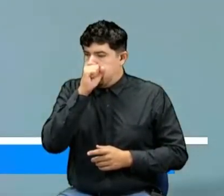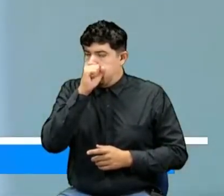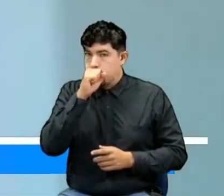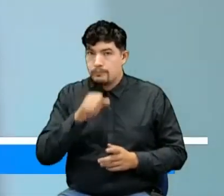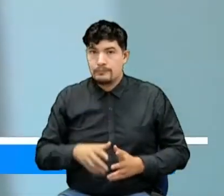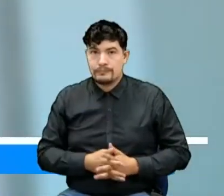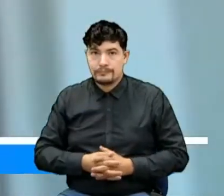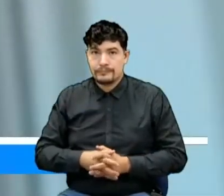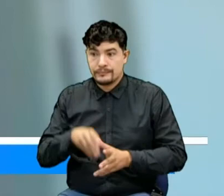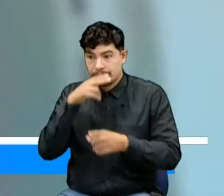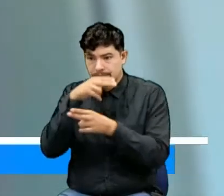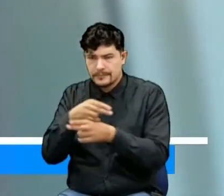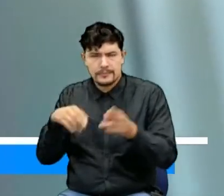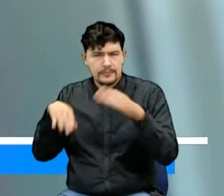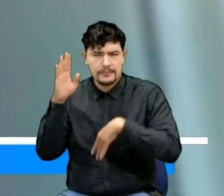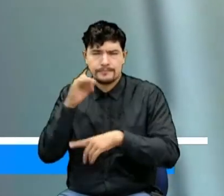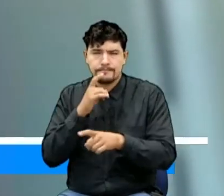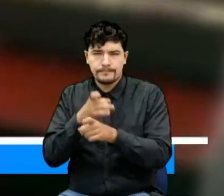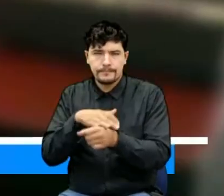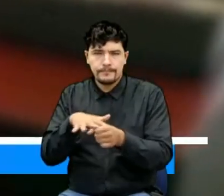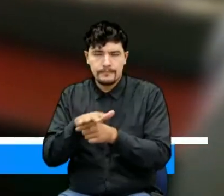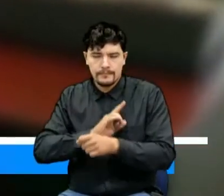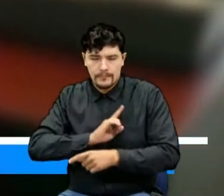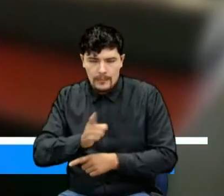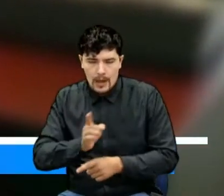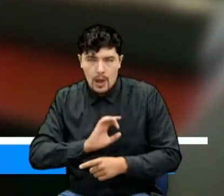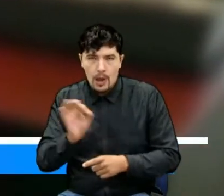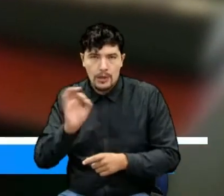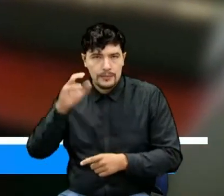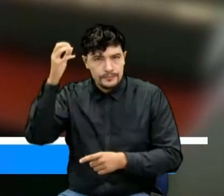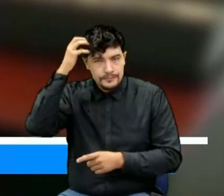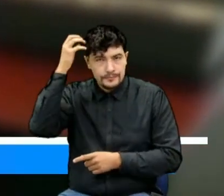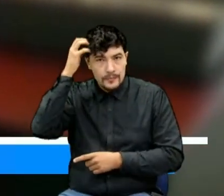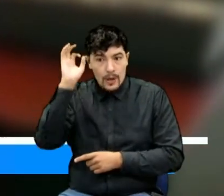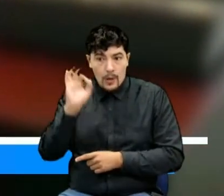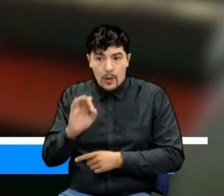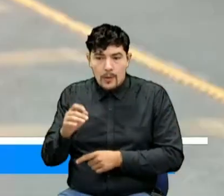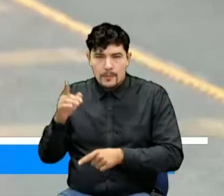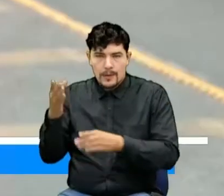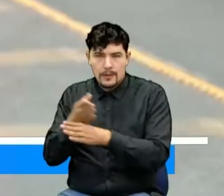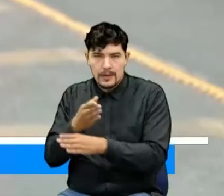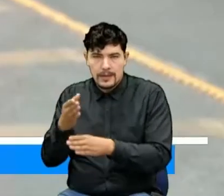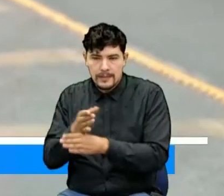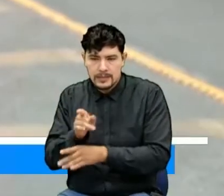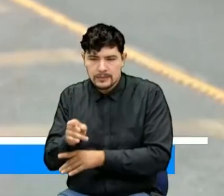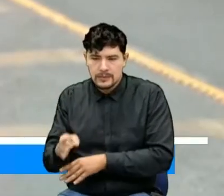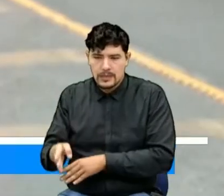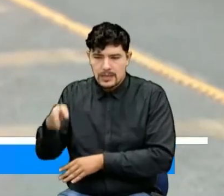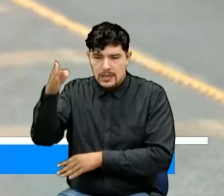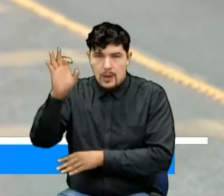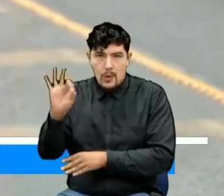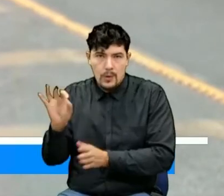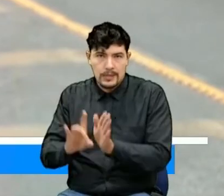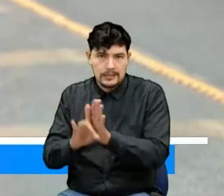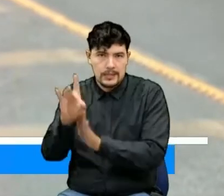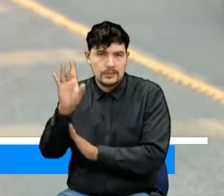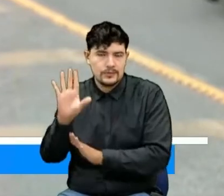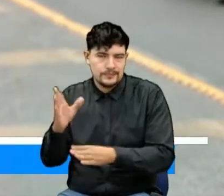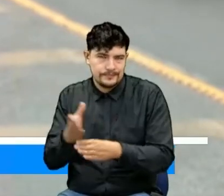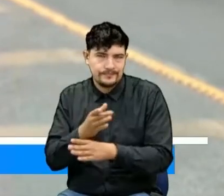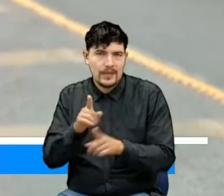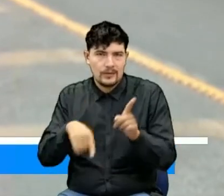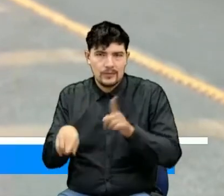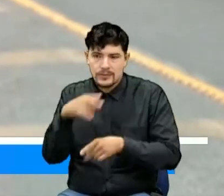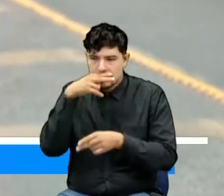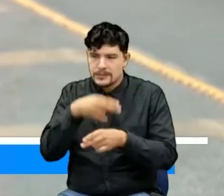con enfermedades como autismo, alteraciones de retardo en el crecimiento y desarrollo. Bueno, televidentes, ya lo